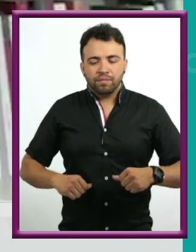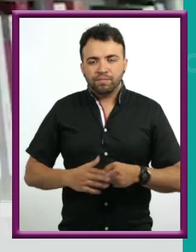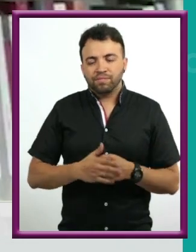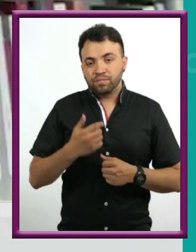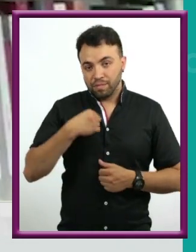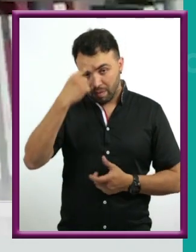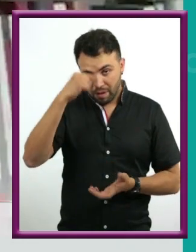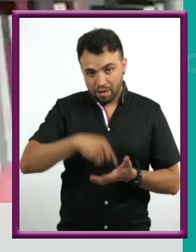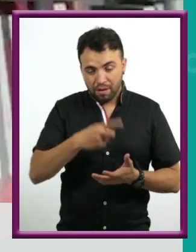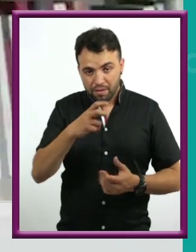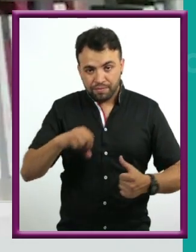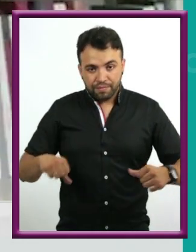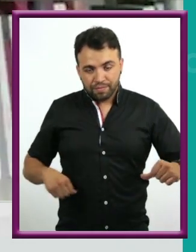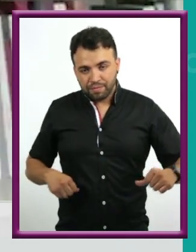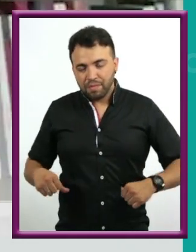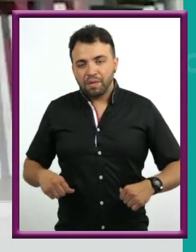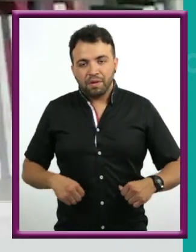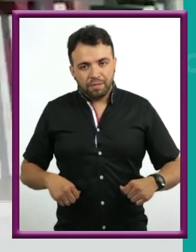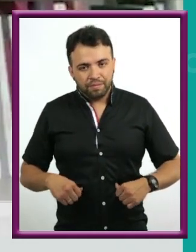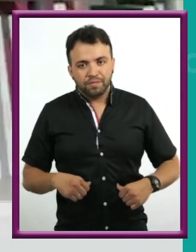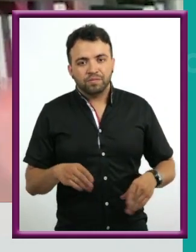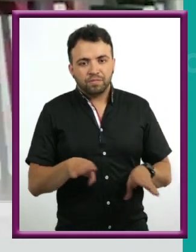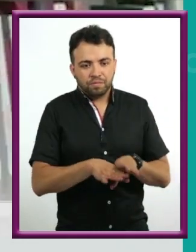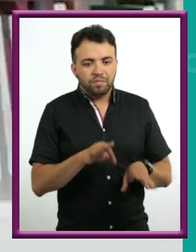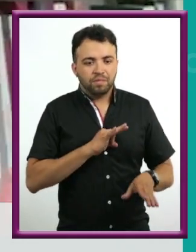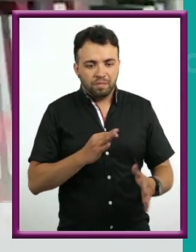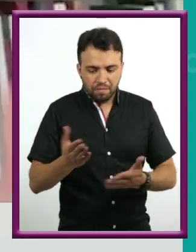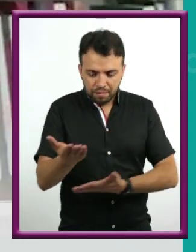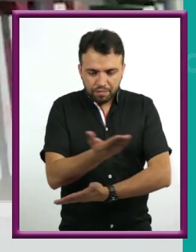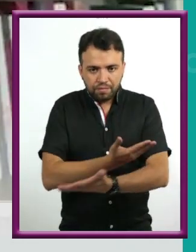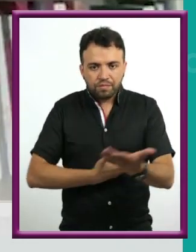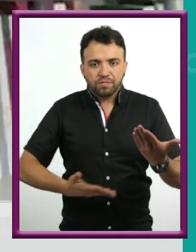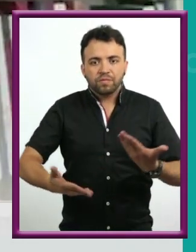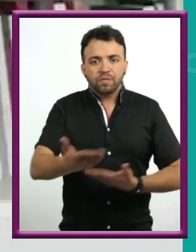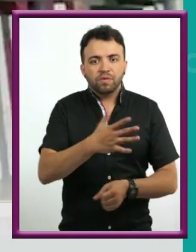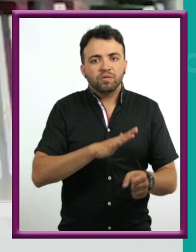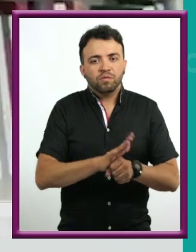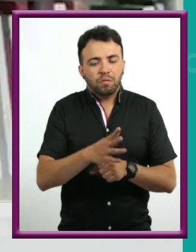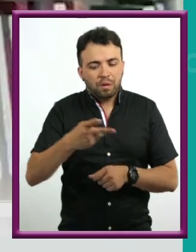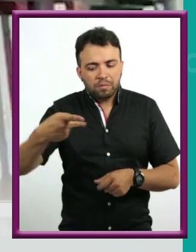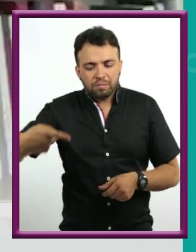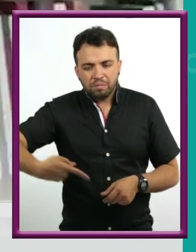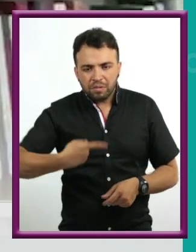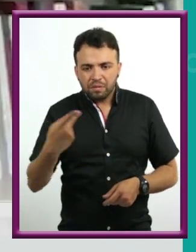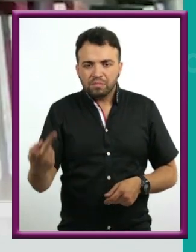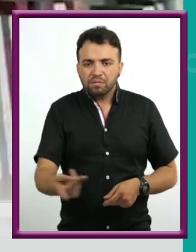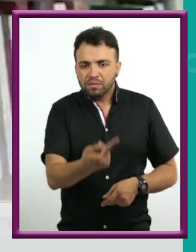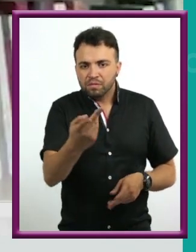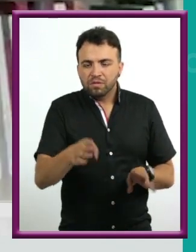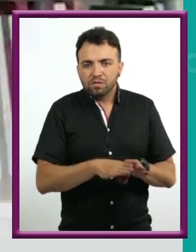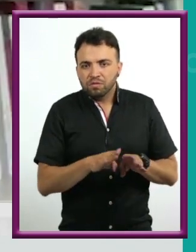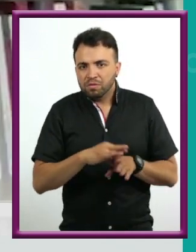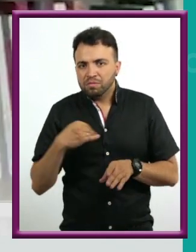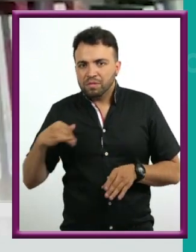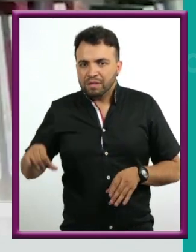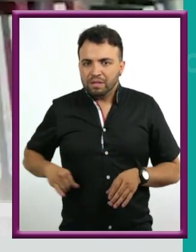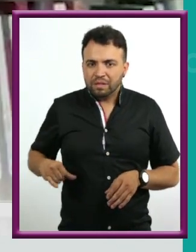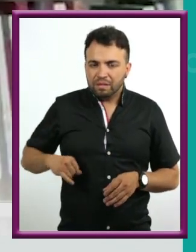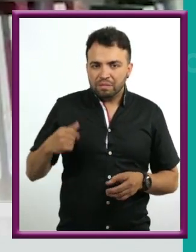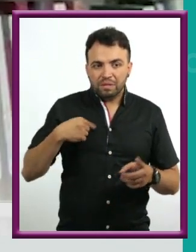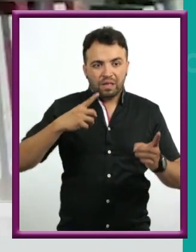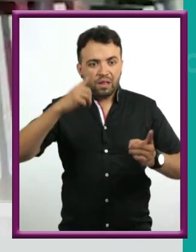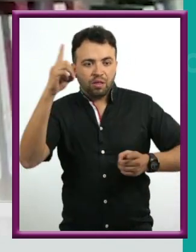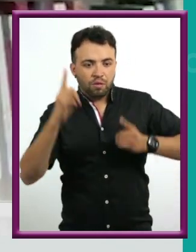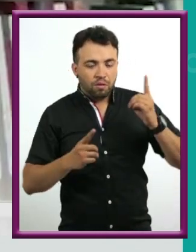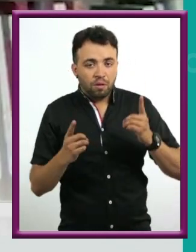Creo que el teatro es una posibilidad de que nosotros los adultos compartamos nuestras propias preguntas y nuestras inquietudes